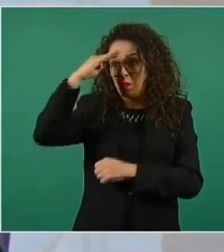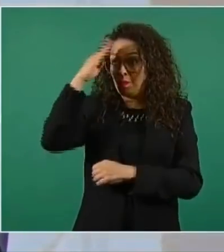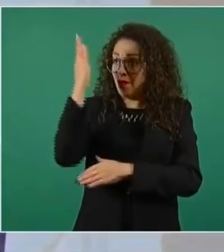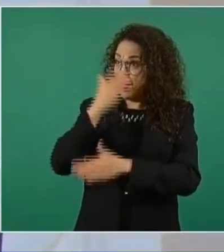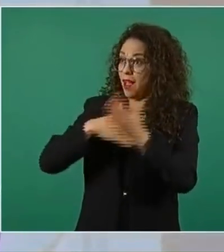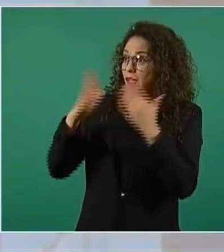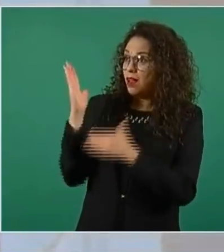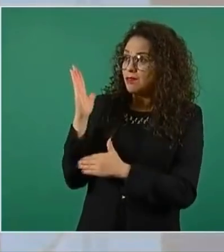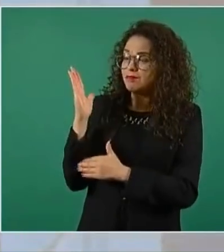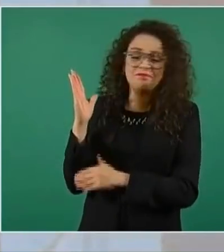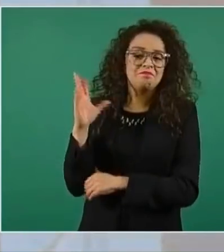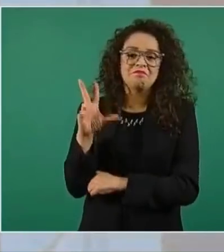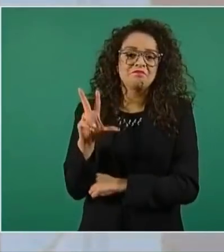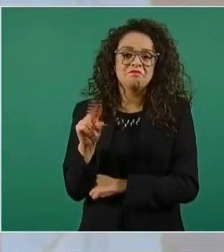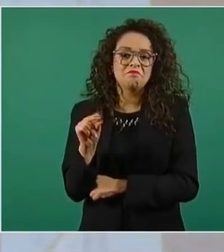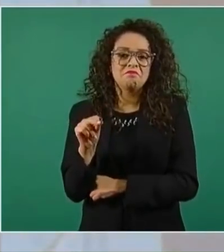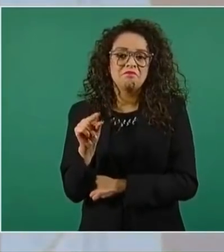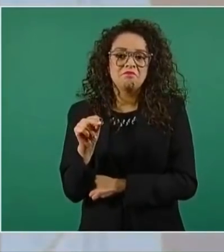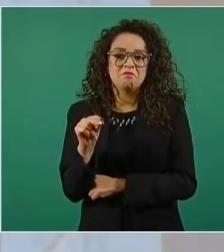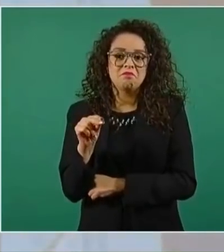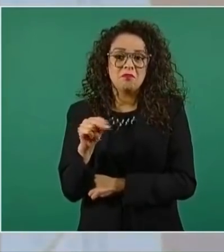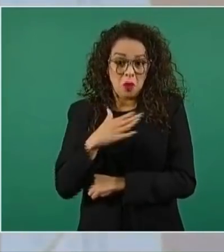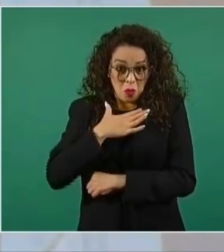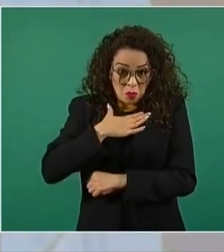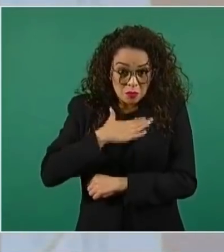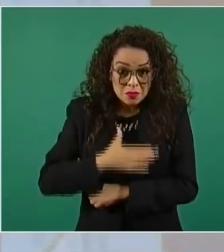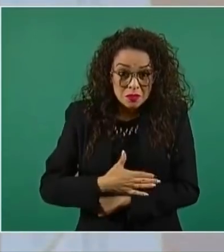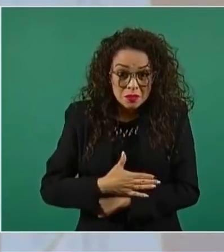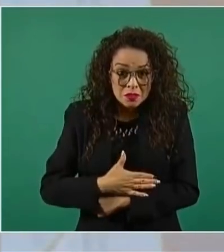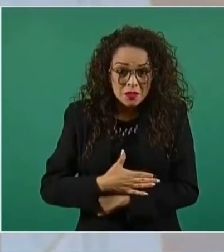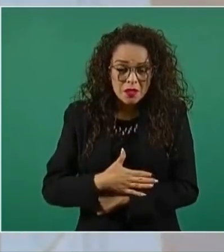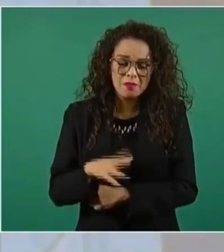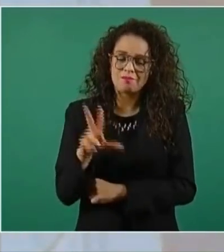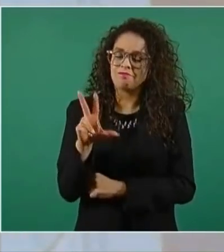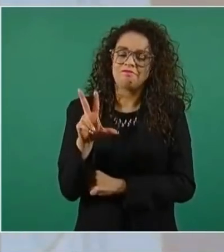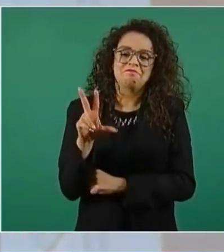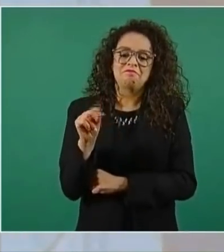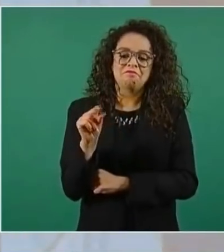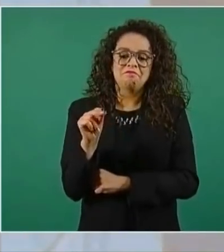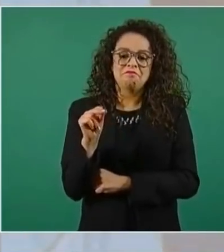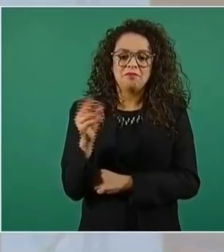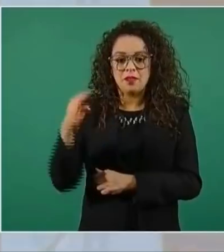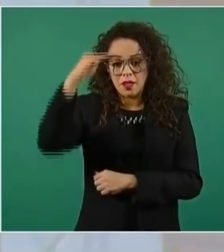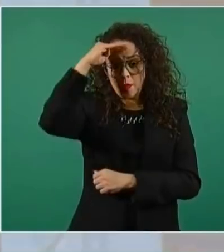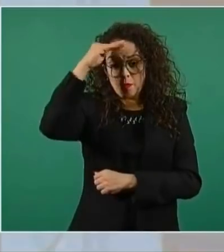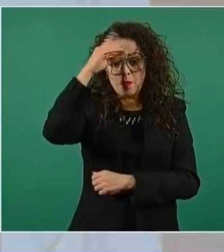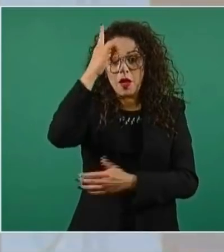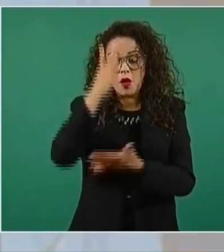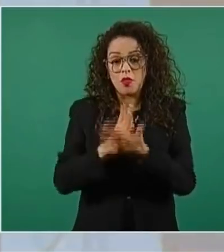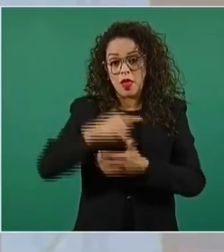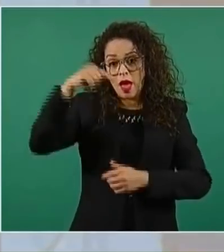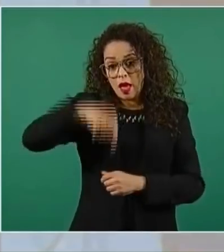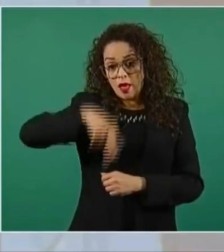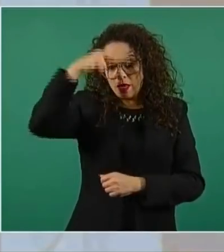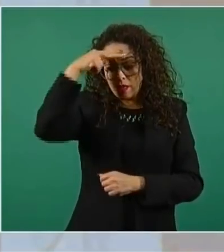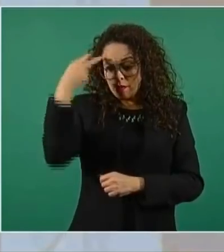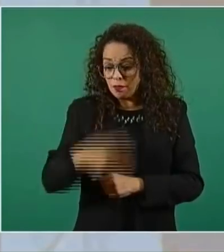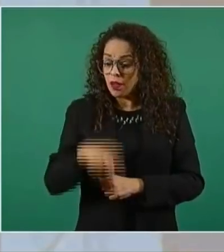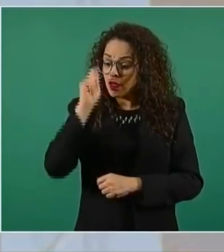menos de justicia. Solo pensemos que en nuestro país, durante la